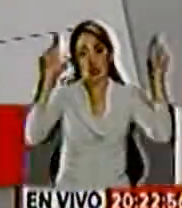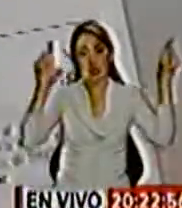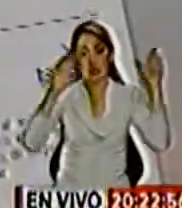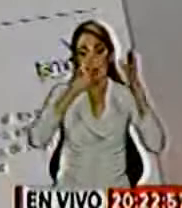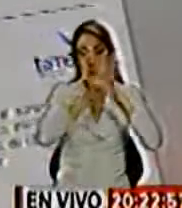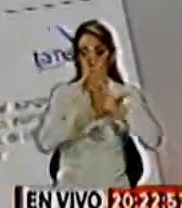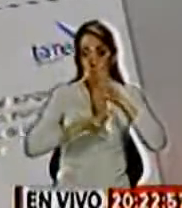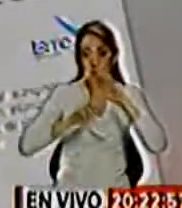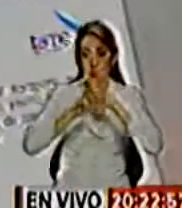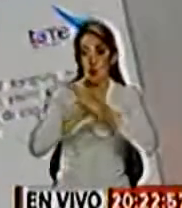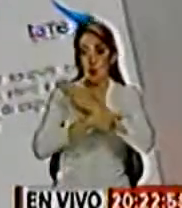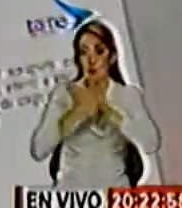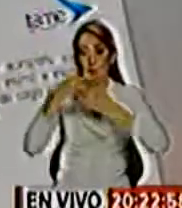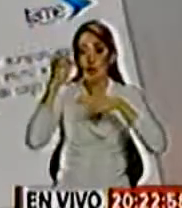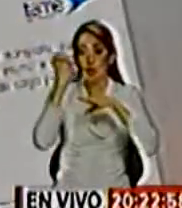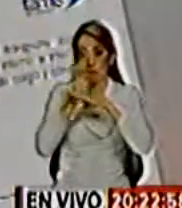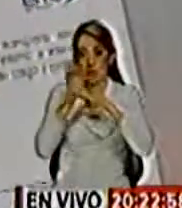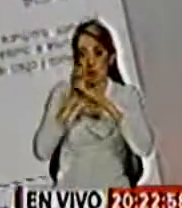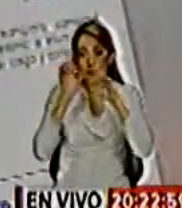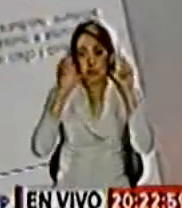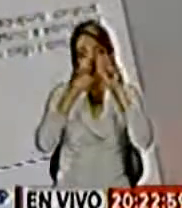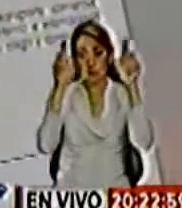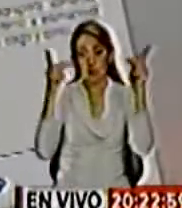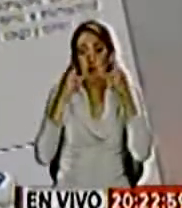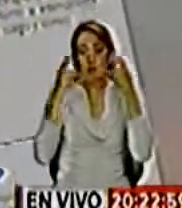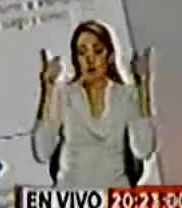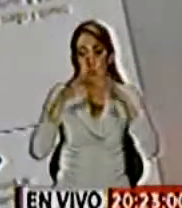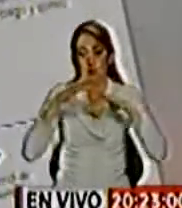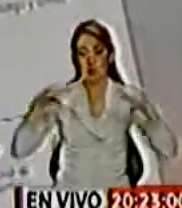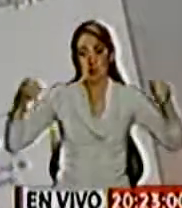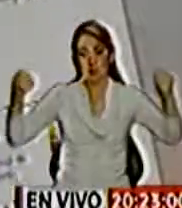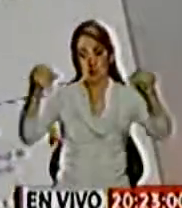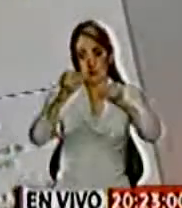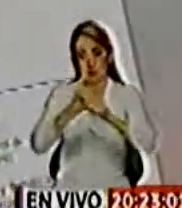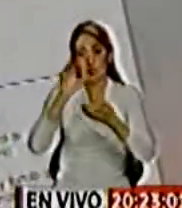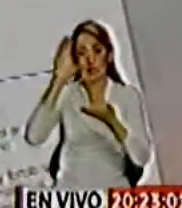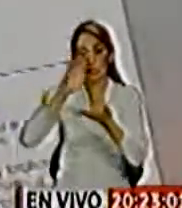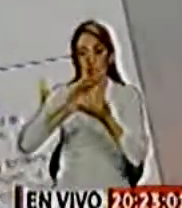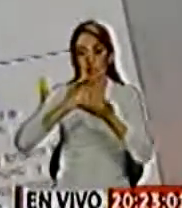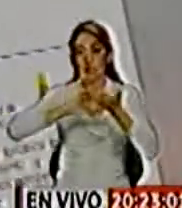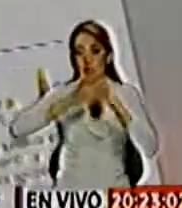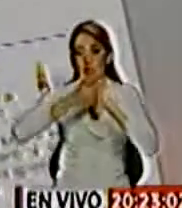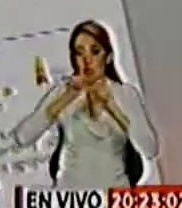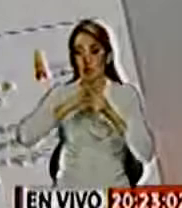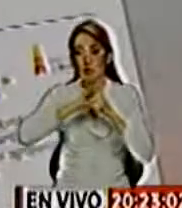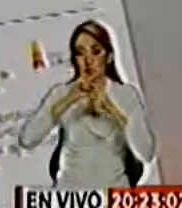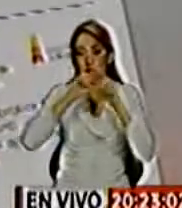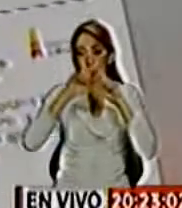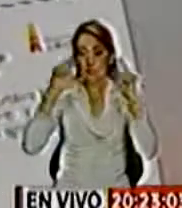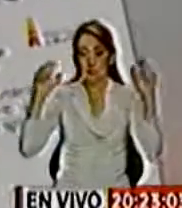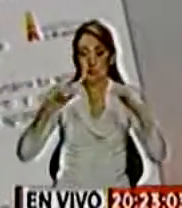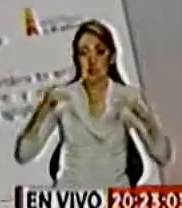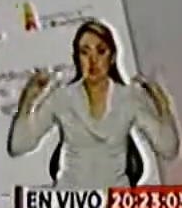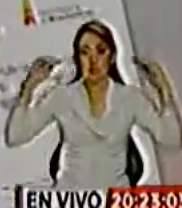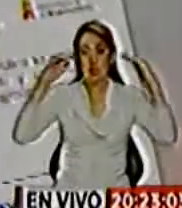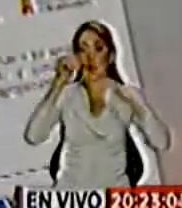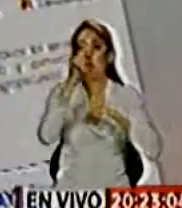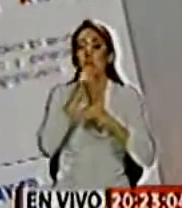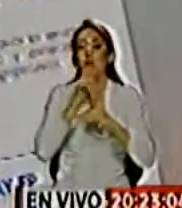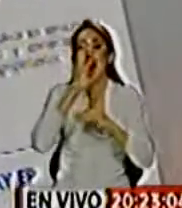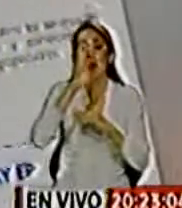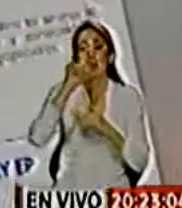Minera, Petroecuador, Empresa Pública Cementera, Santa Bárbara, Centro de Entrenamiento para Alto Rendimiento, Empresa Pública del Agua,